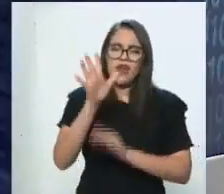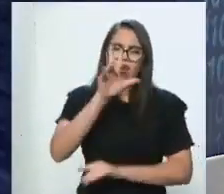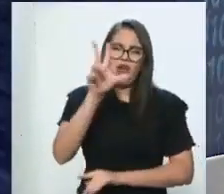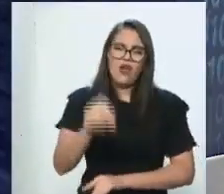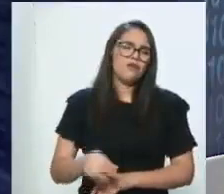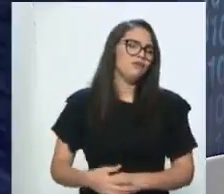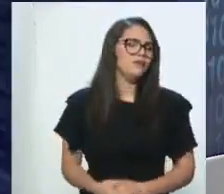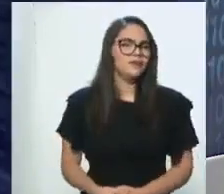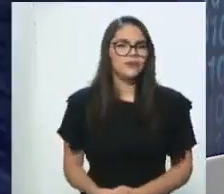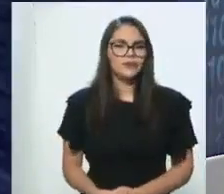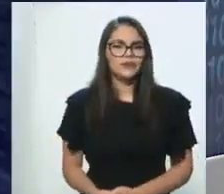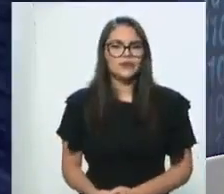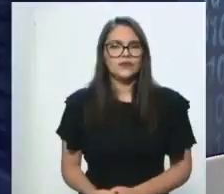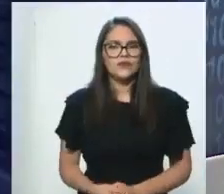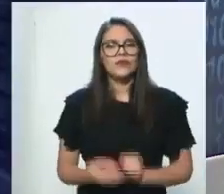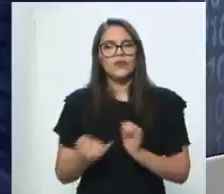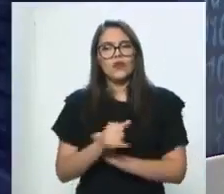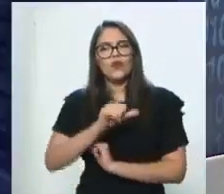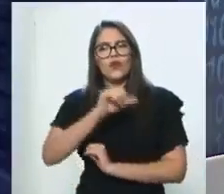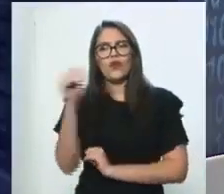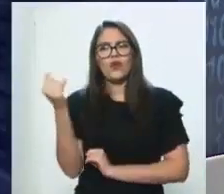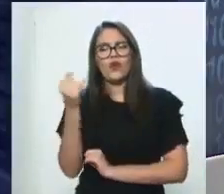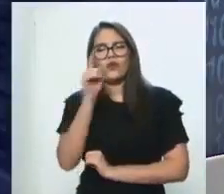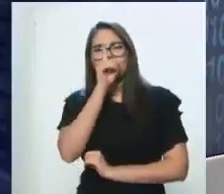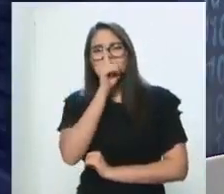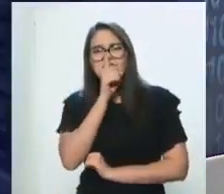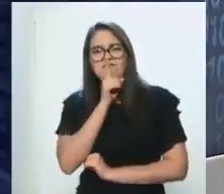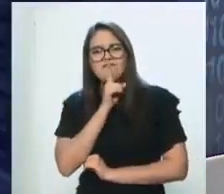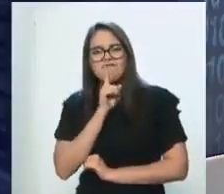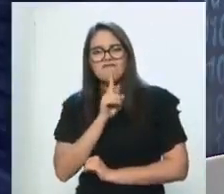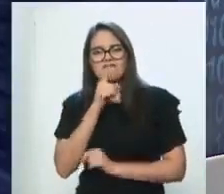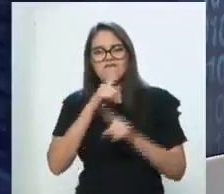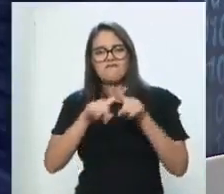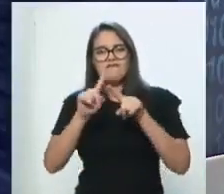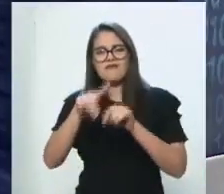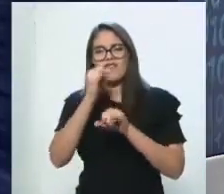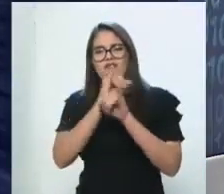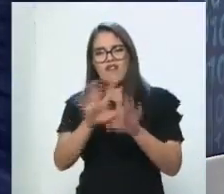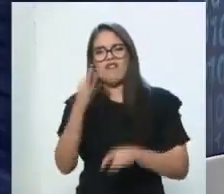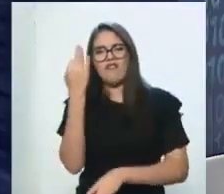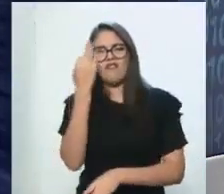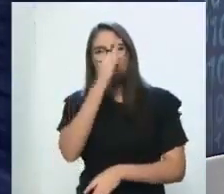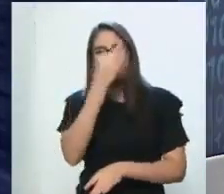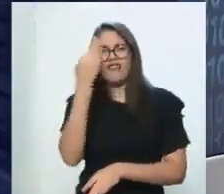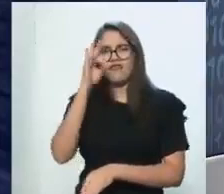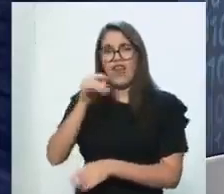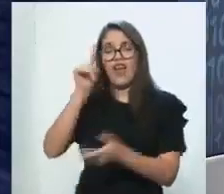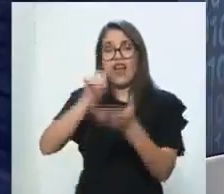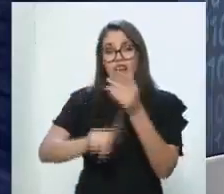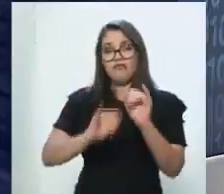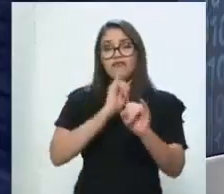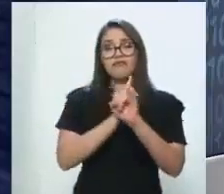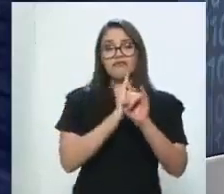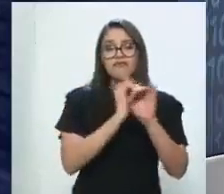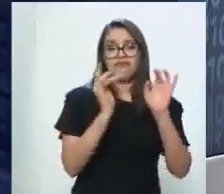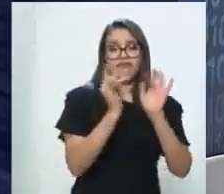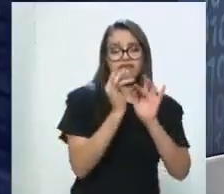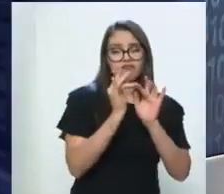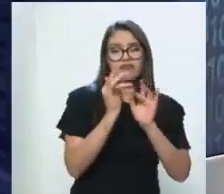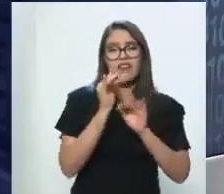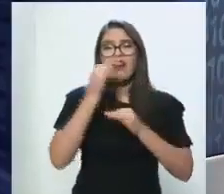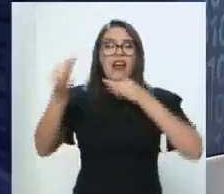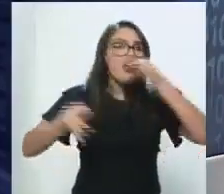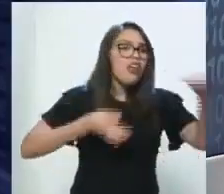tema de la infodemia, y es que a nivel mundial distintas fuerzas políticas usan las redes sociales para difundir desinformación y noticias